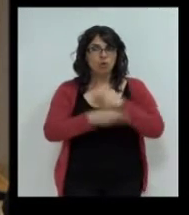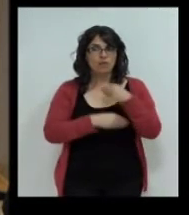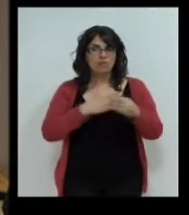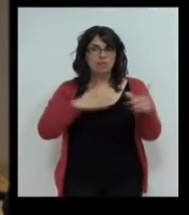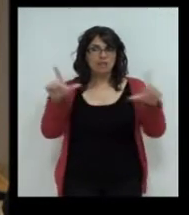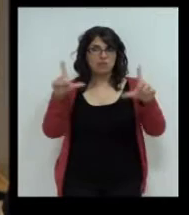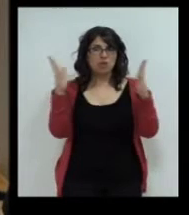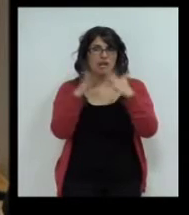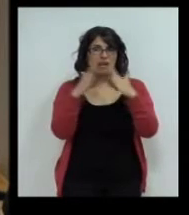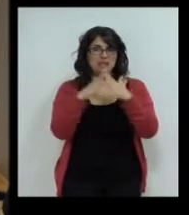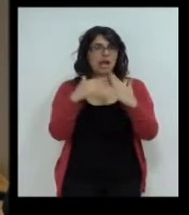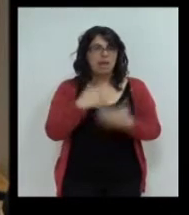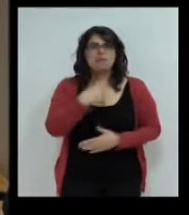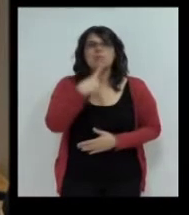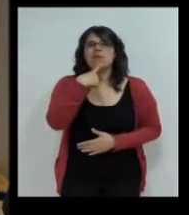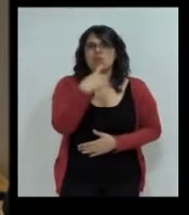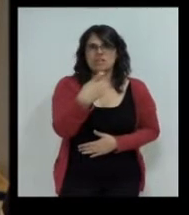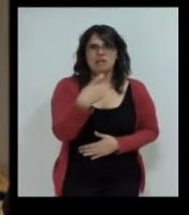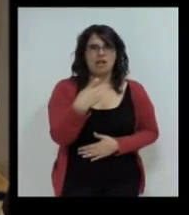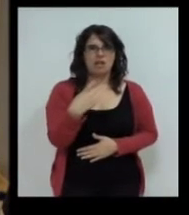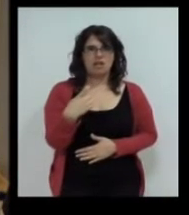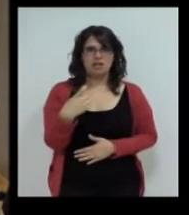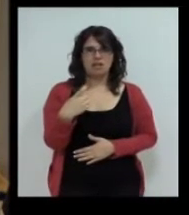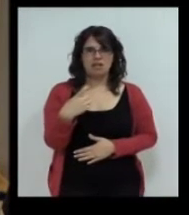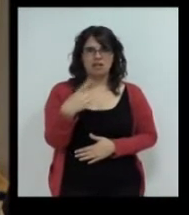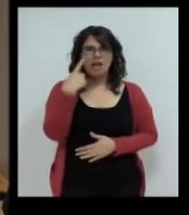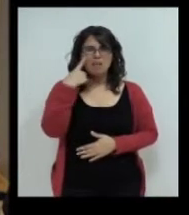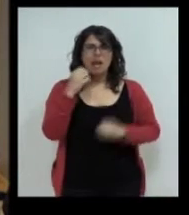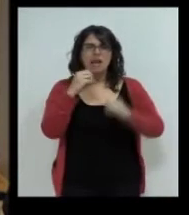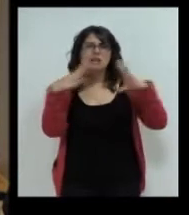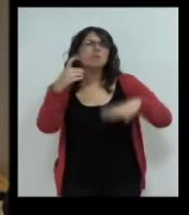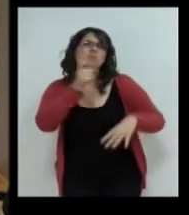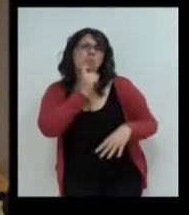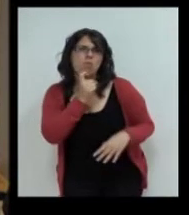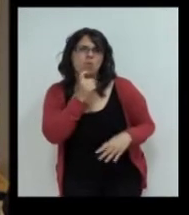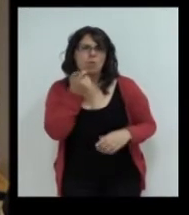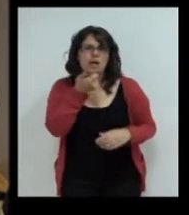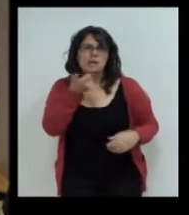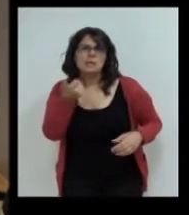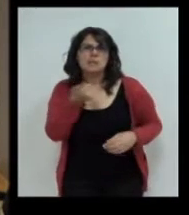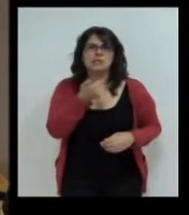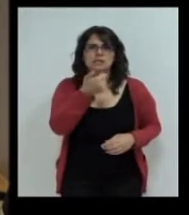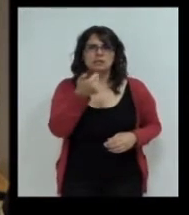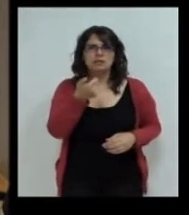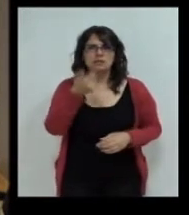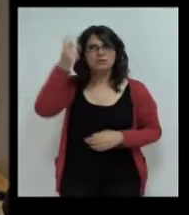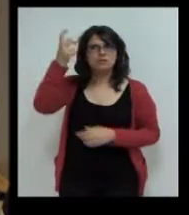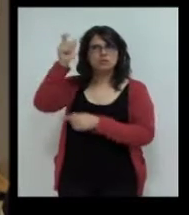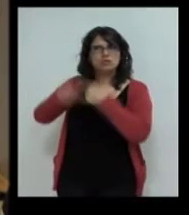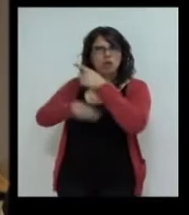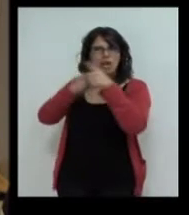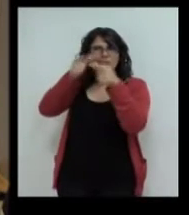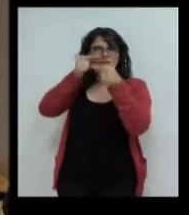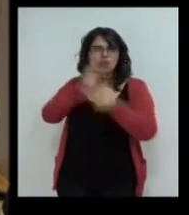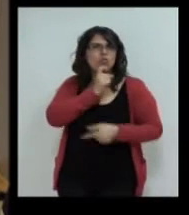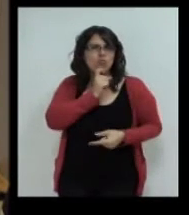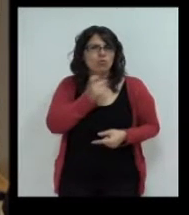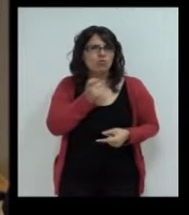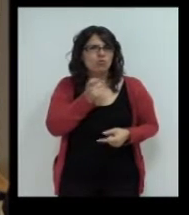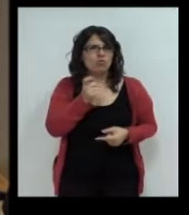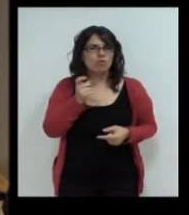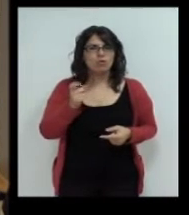casa y es que me costaba decir, espérate, a ver, ¿cómo tengo que activar esto? Entonces yo creo que en ese sentido deberíamos ser un poco